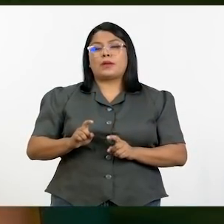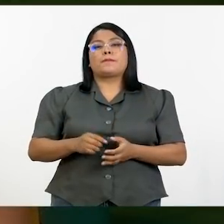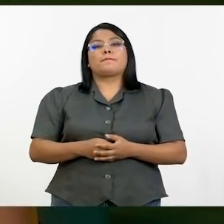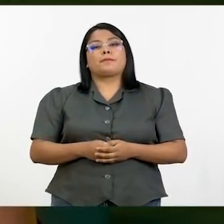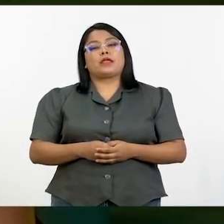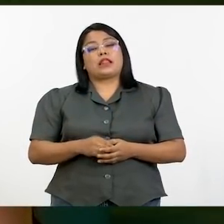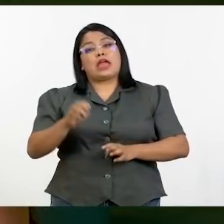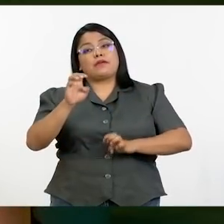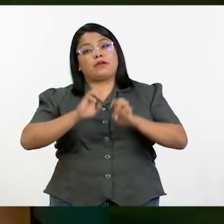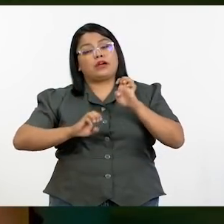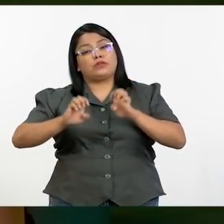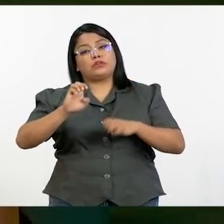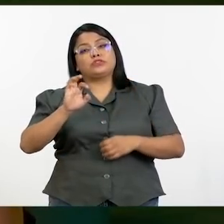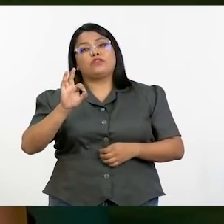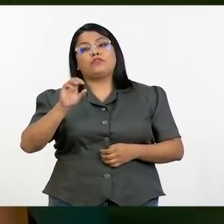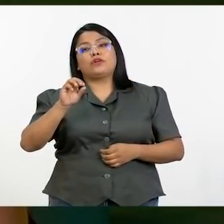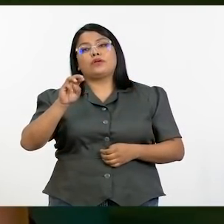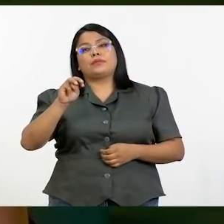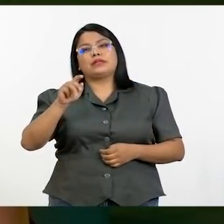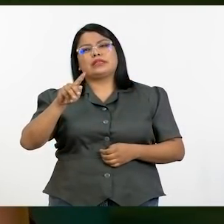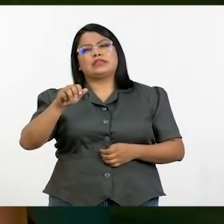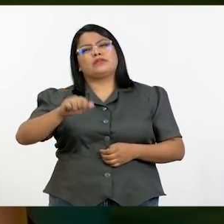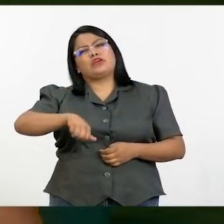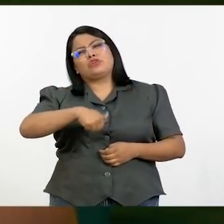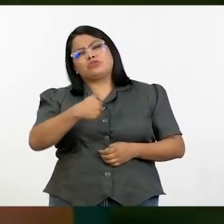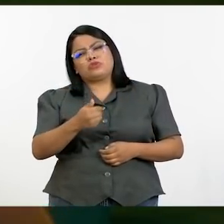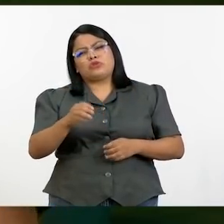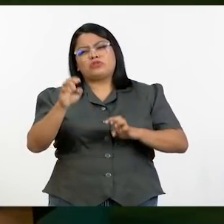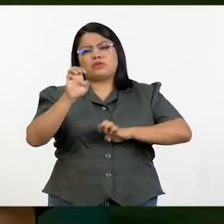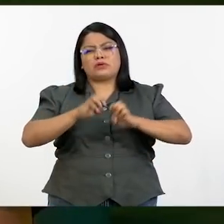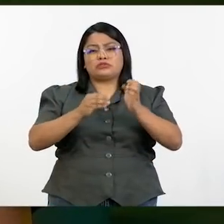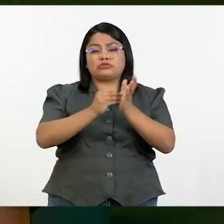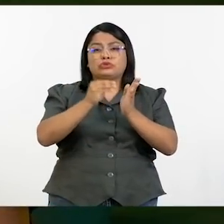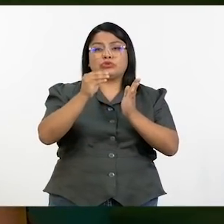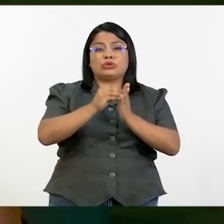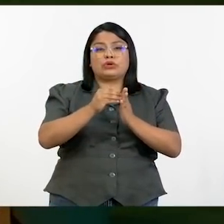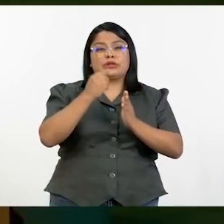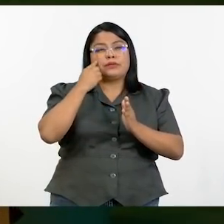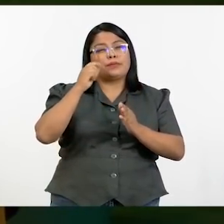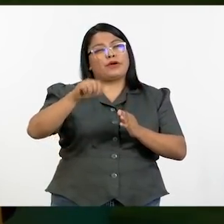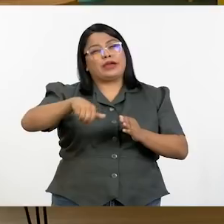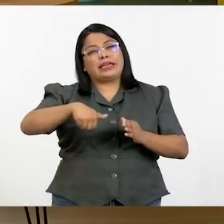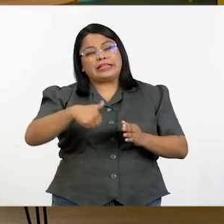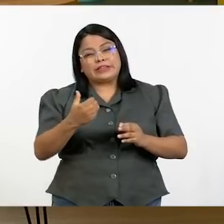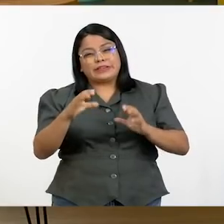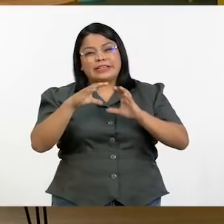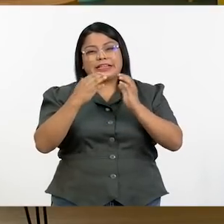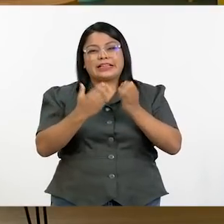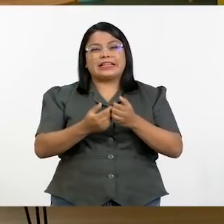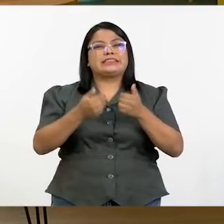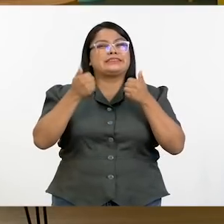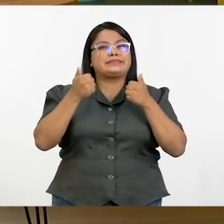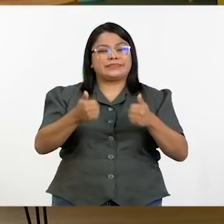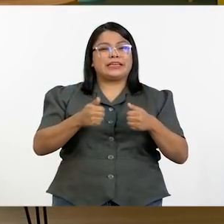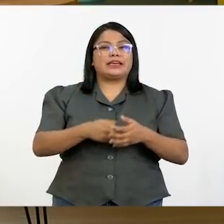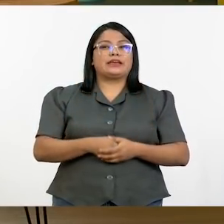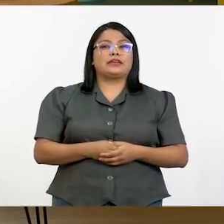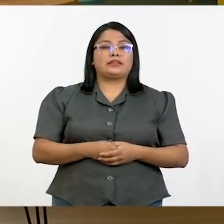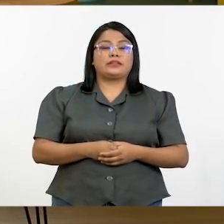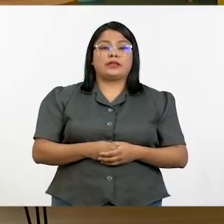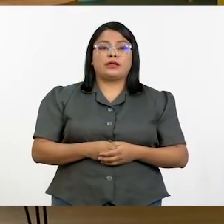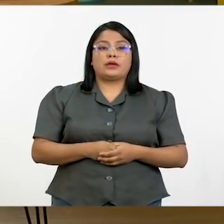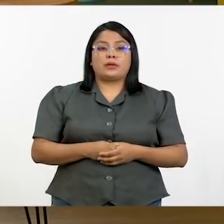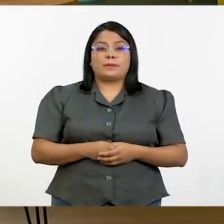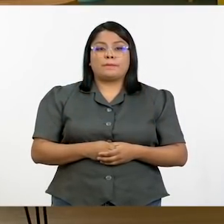evaluación formativa e incluso la evaluación sumativa, que lo veremos en el siguiente webinar. Me parece muy bien, Esmeralda,